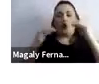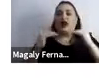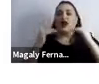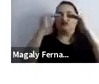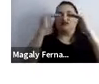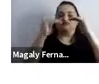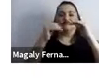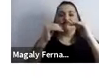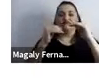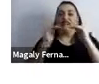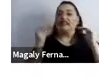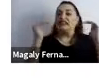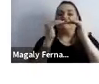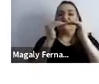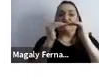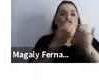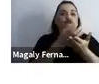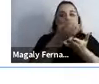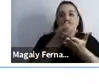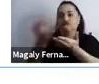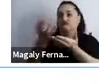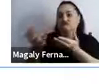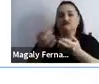un nivel digno de los recursos.